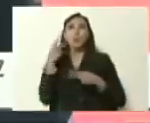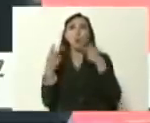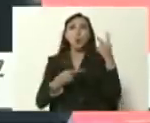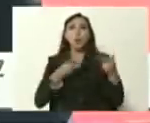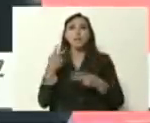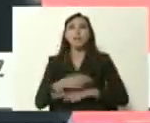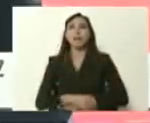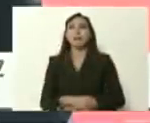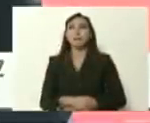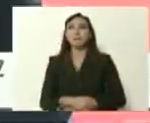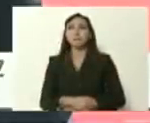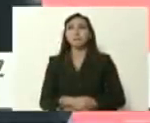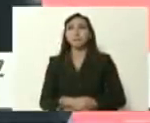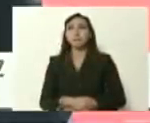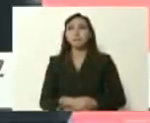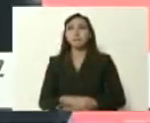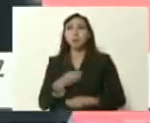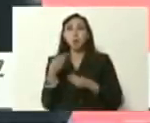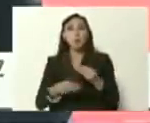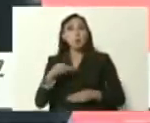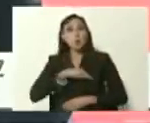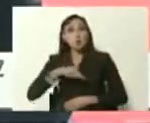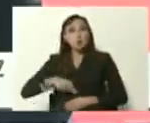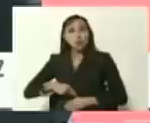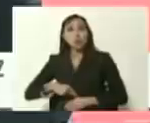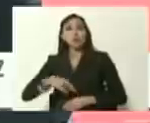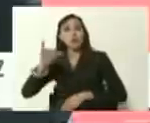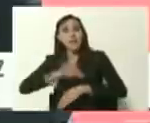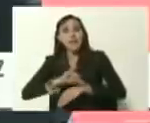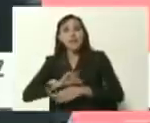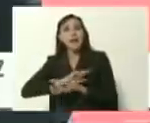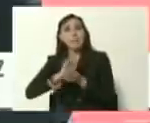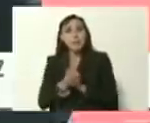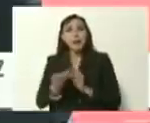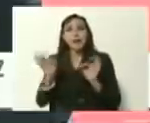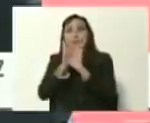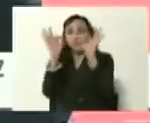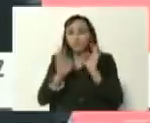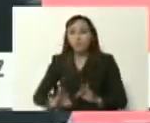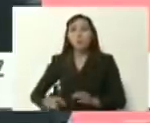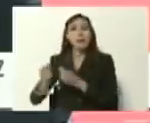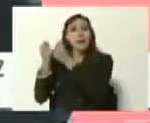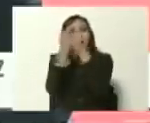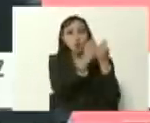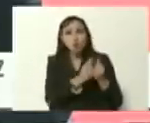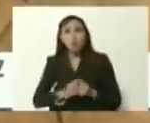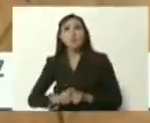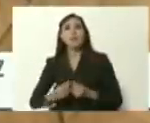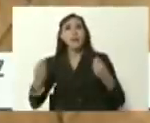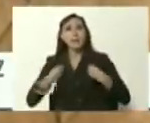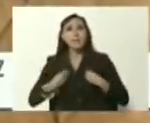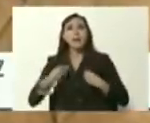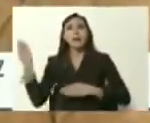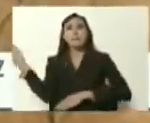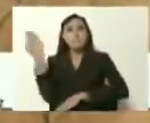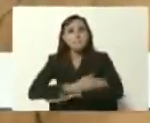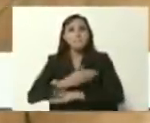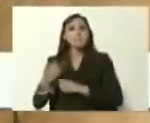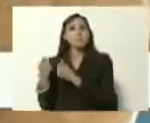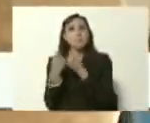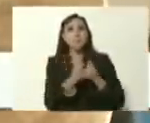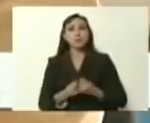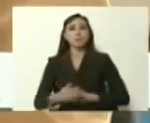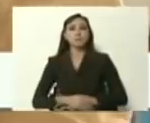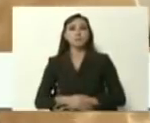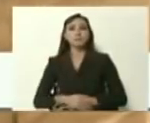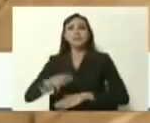principalmente. ¿Cómo nosotros de la Iglesia podemos cambiar la situación económica que estamos viviendo actualmente producto del bloqueo? Ese es